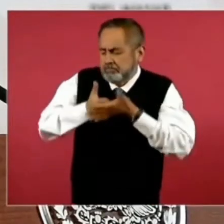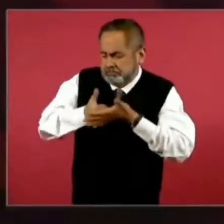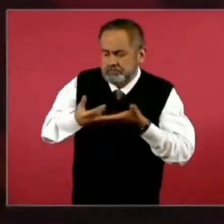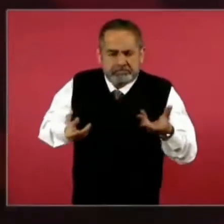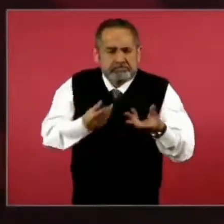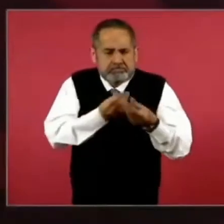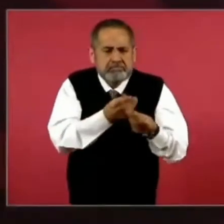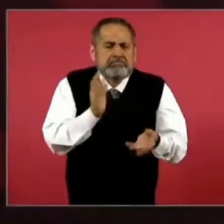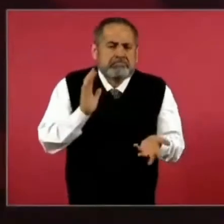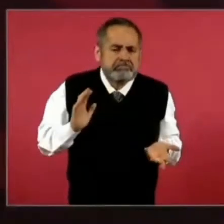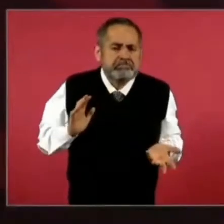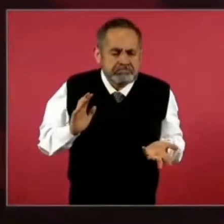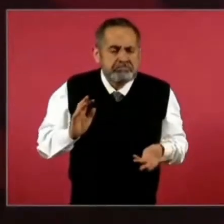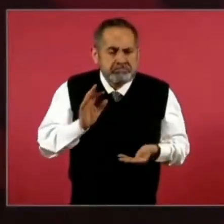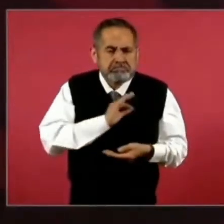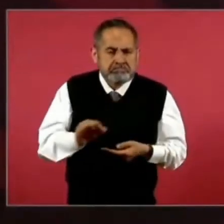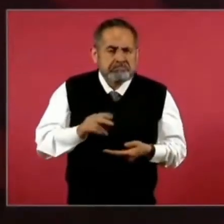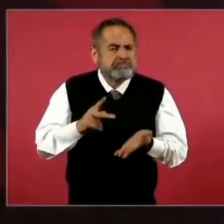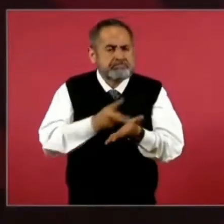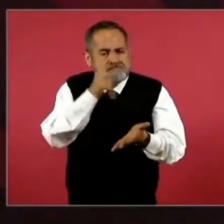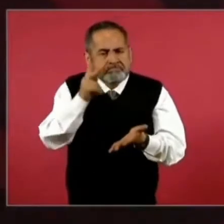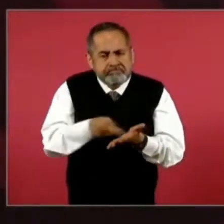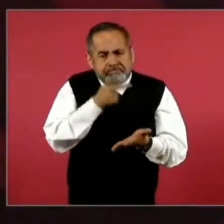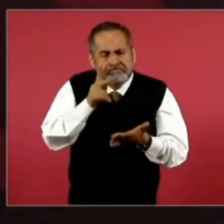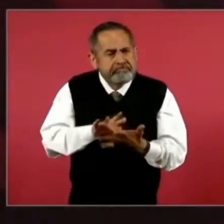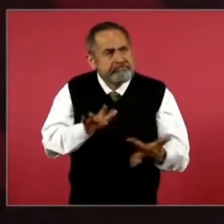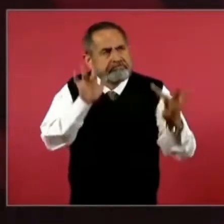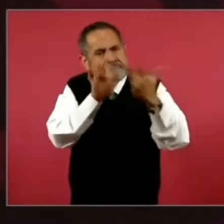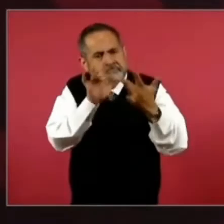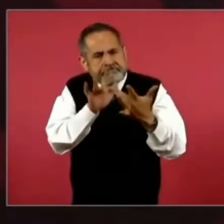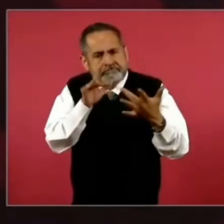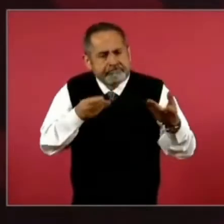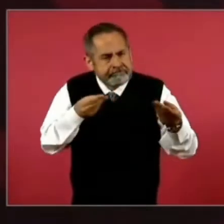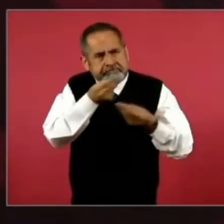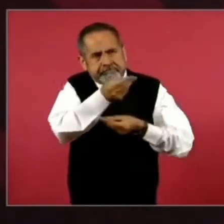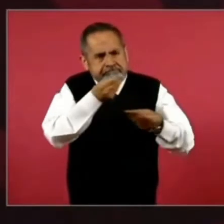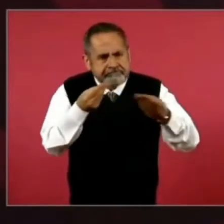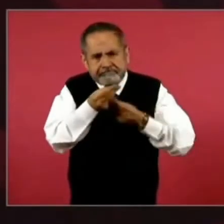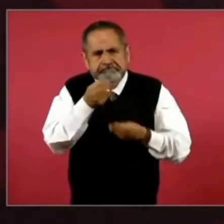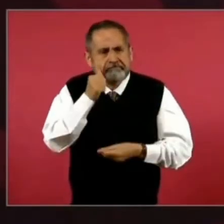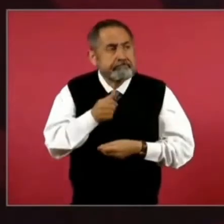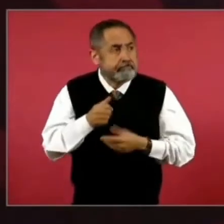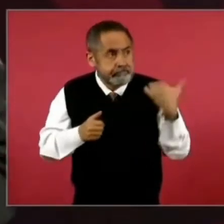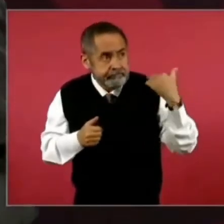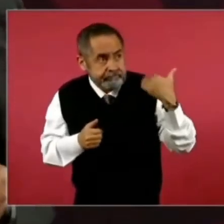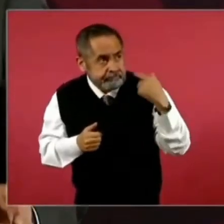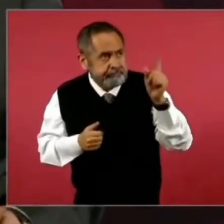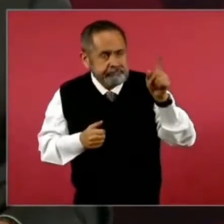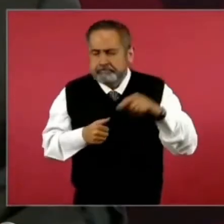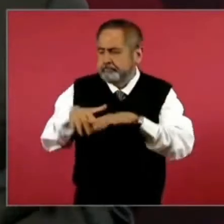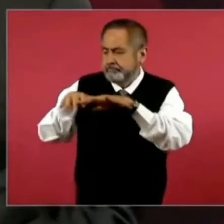Tan es así que constantemente se detienen